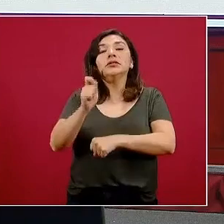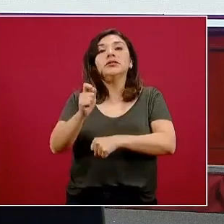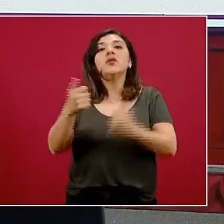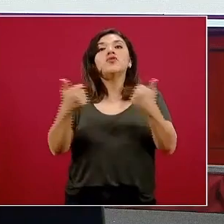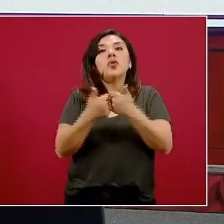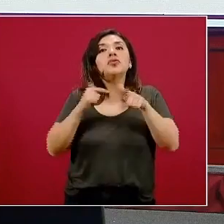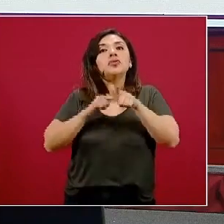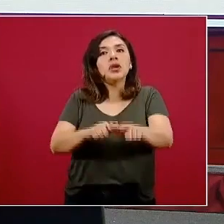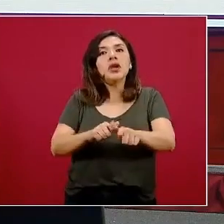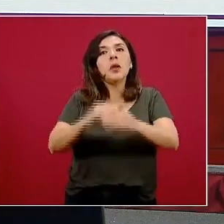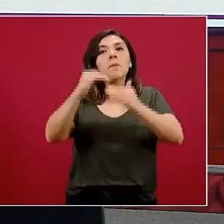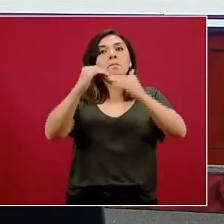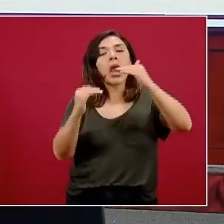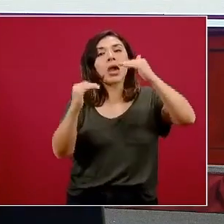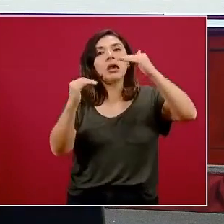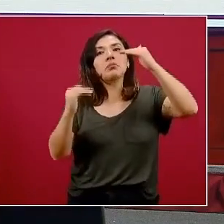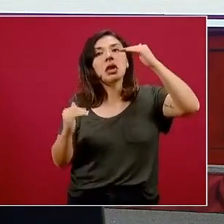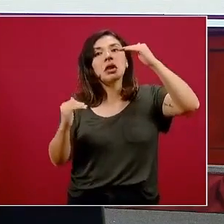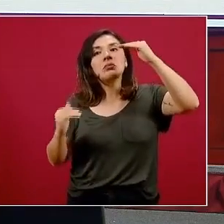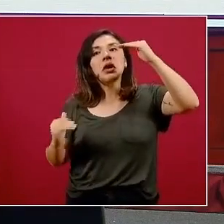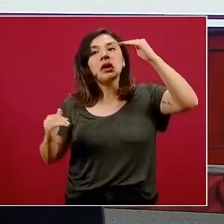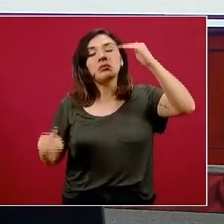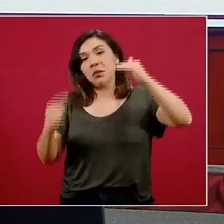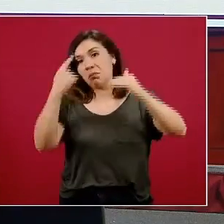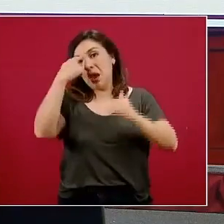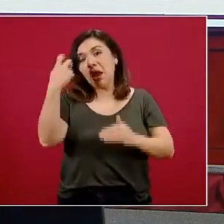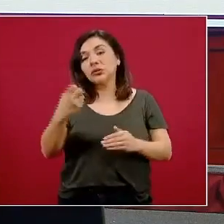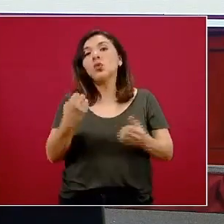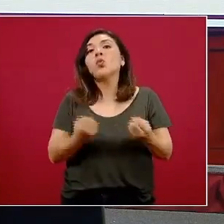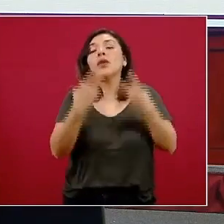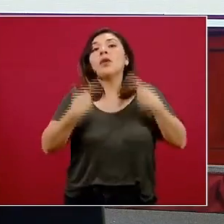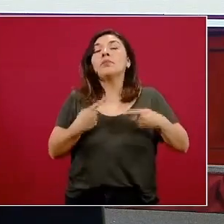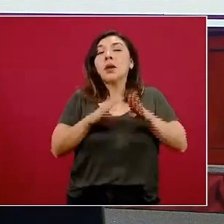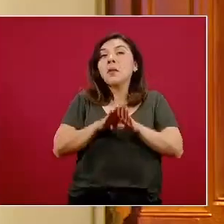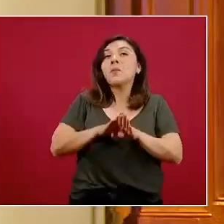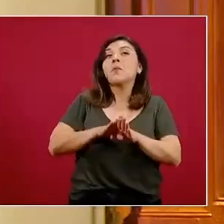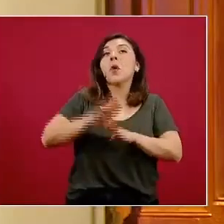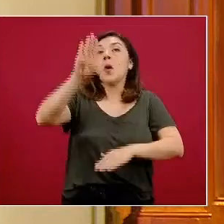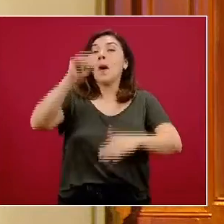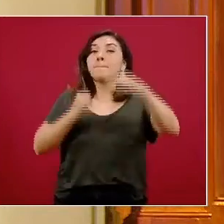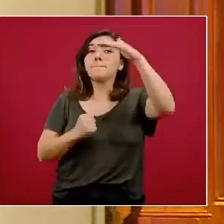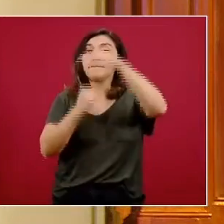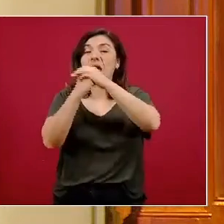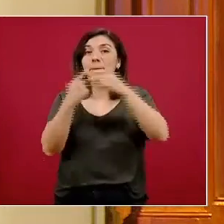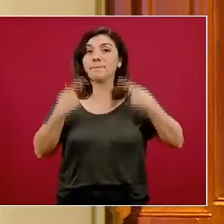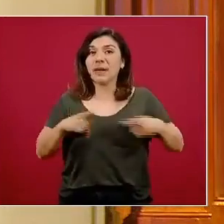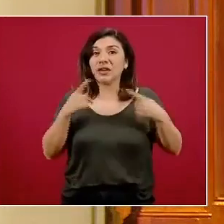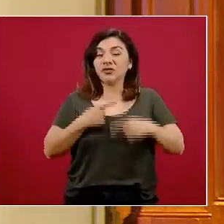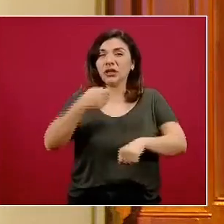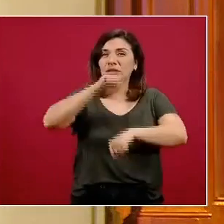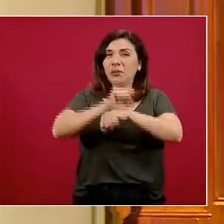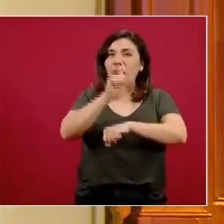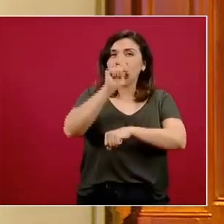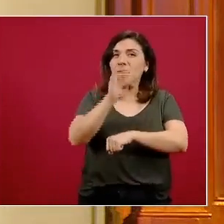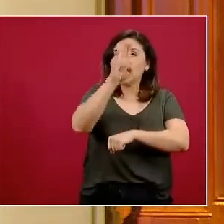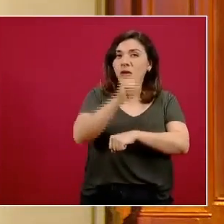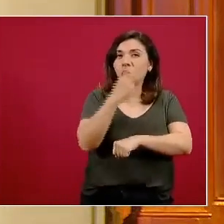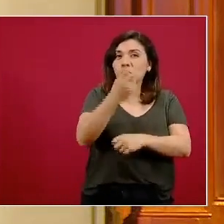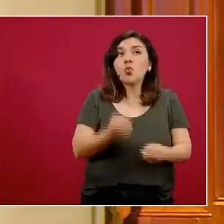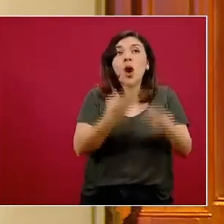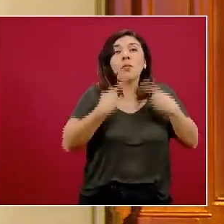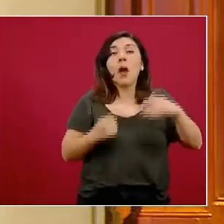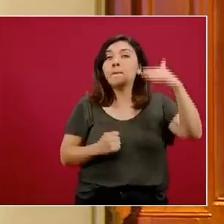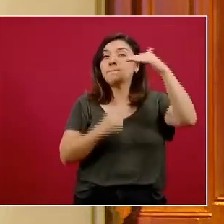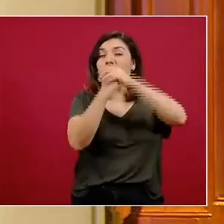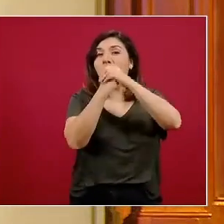tendencia descendente en relación al pico de casos que tuvimos, el ACME, en la semana 29,